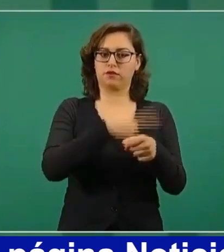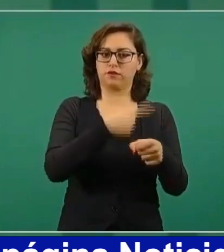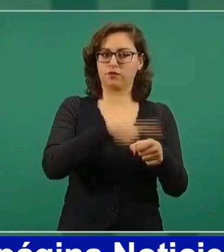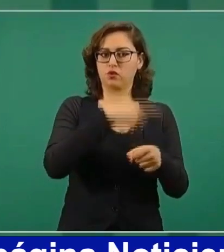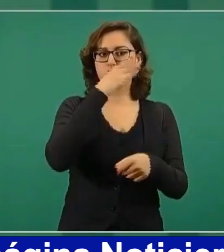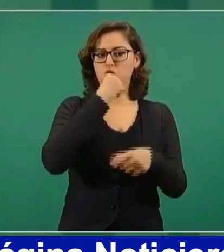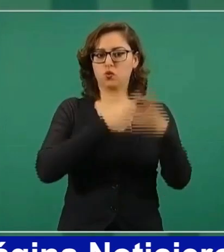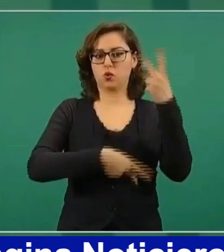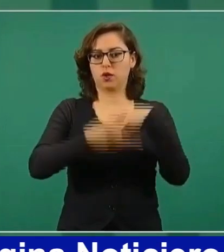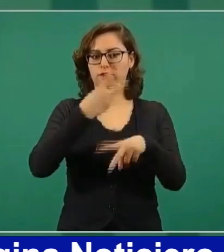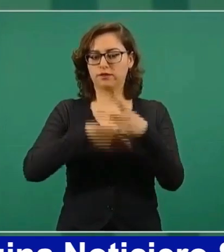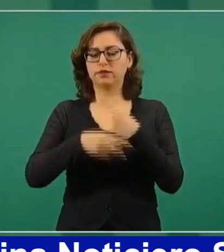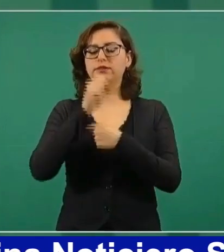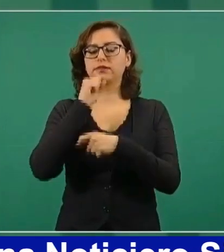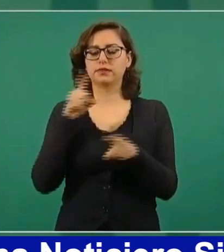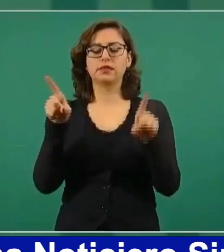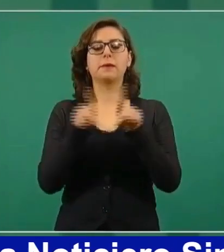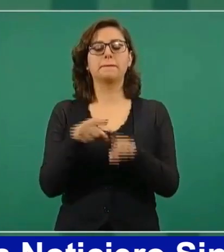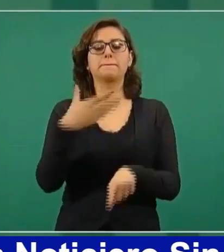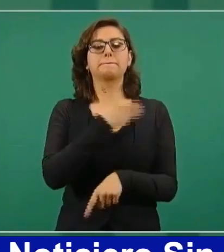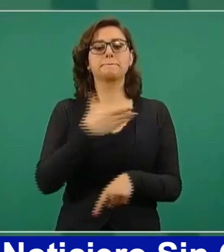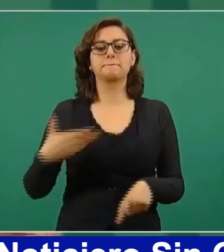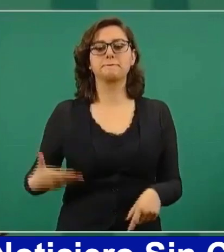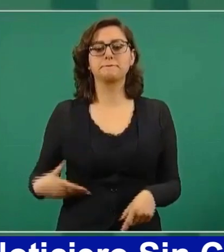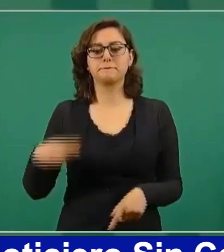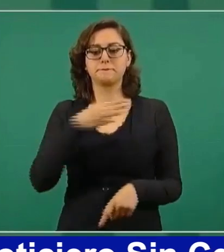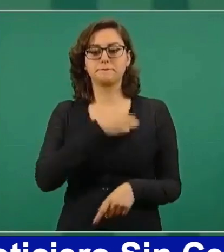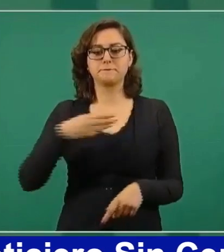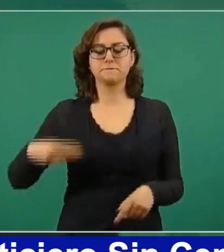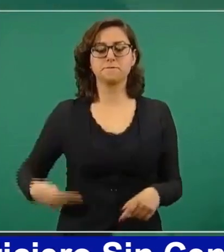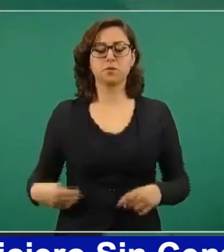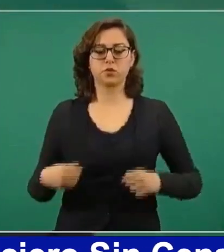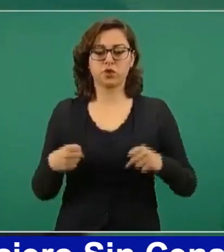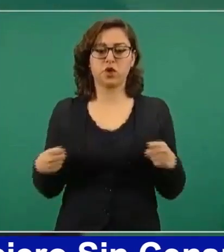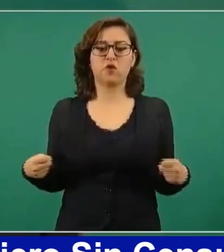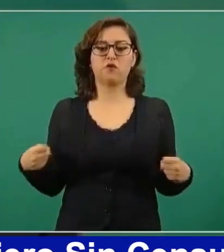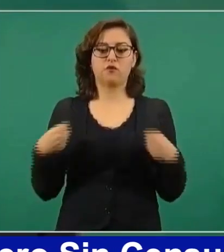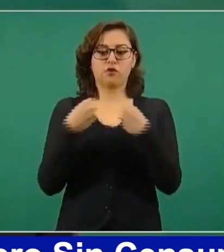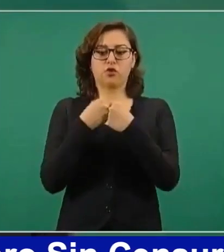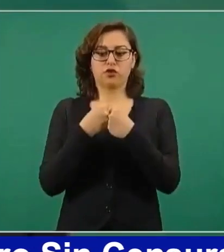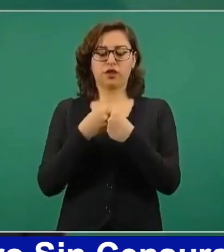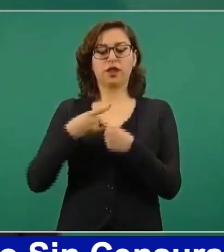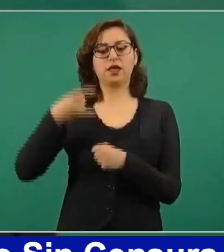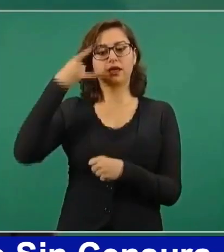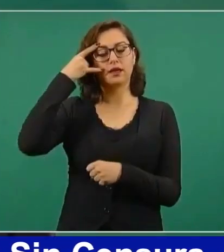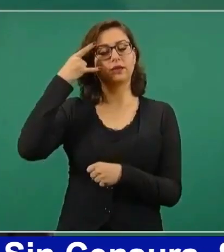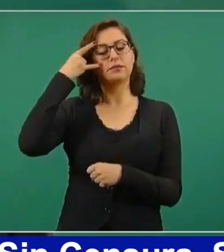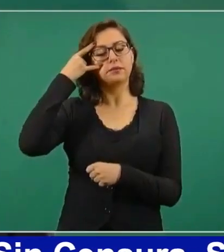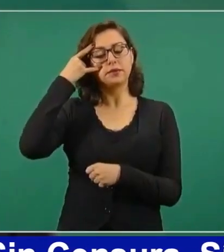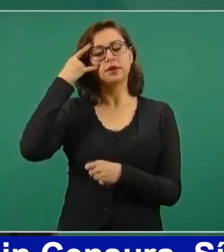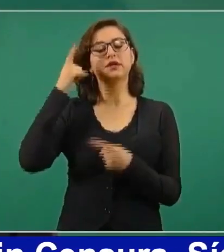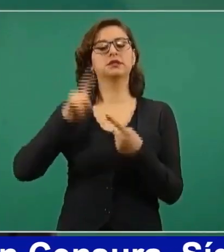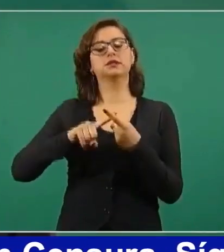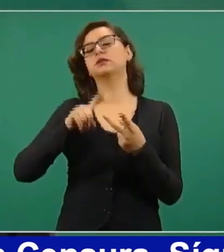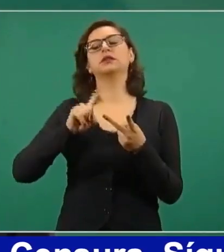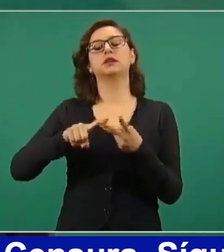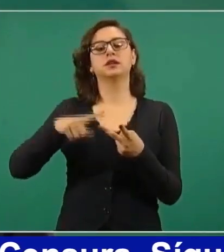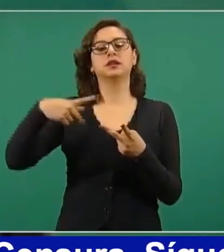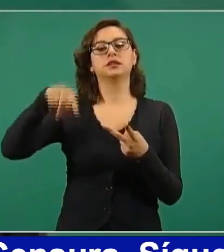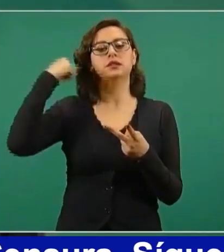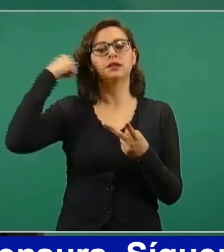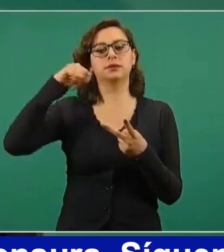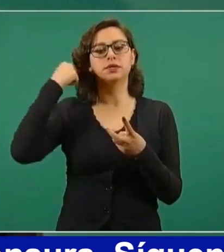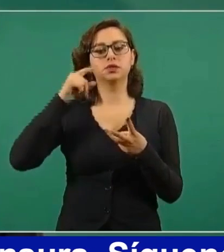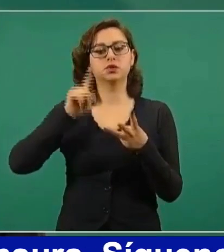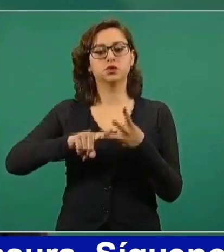Participaron también presidentes municipales de la franja fronteriza de Campeche, Tabasco y